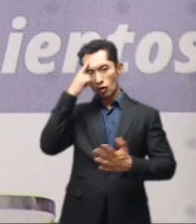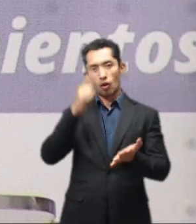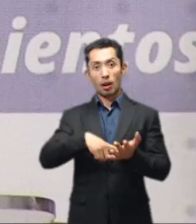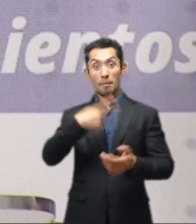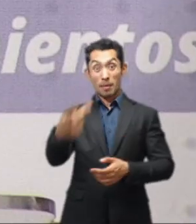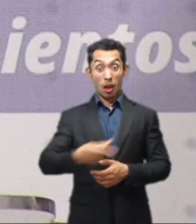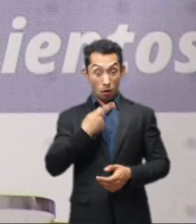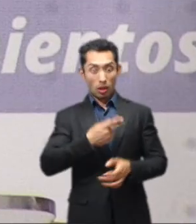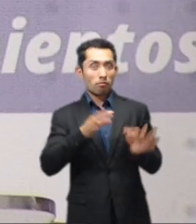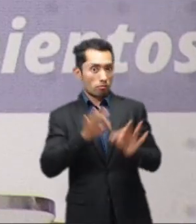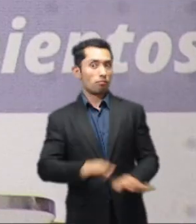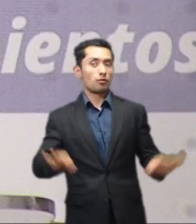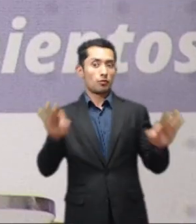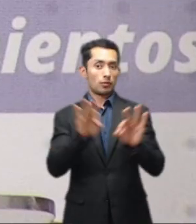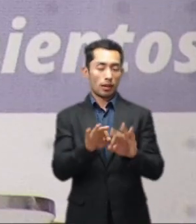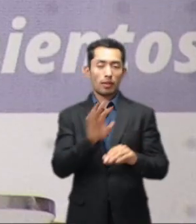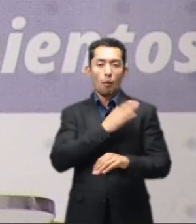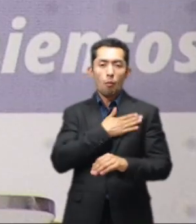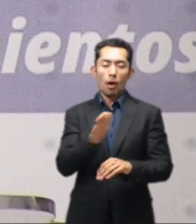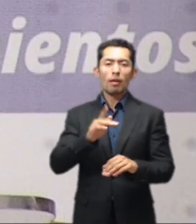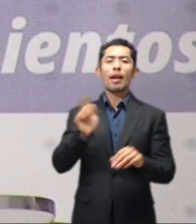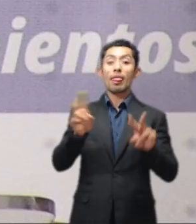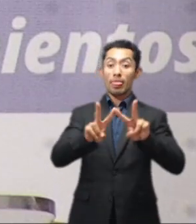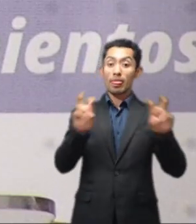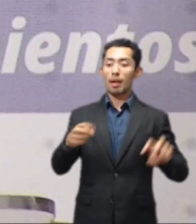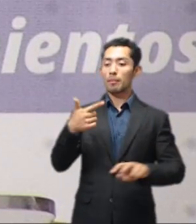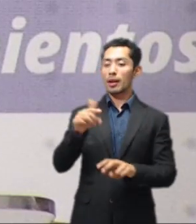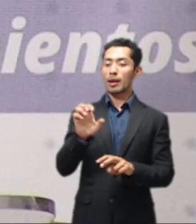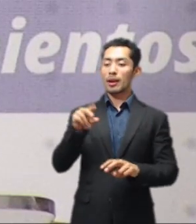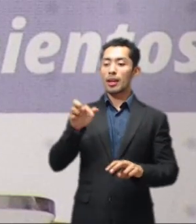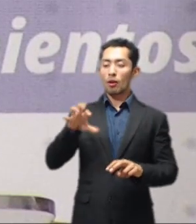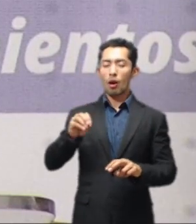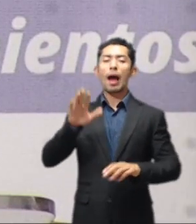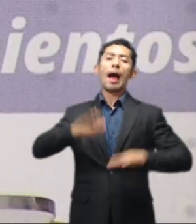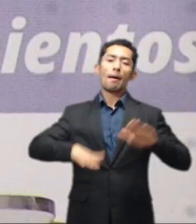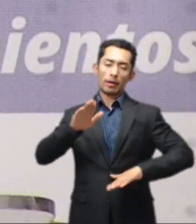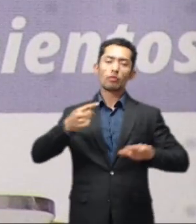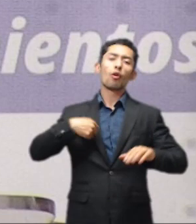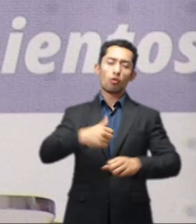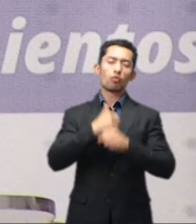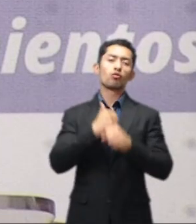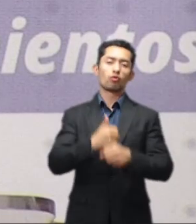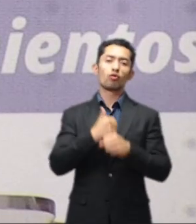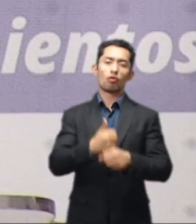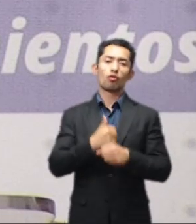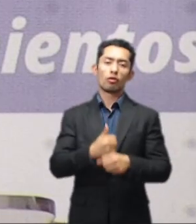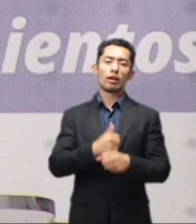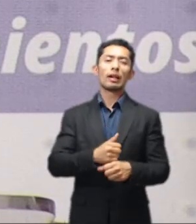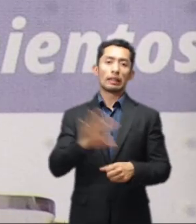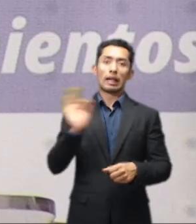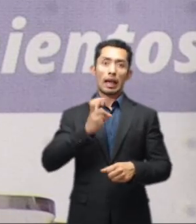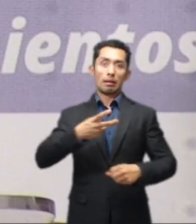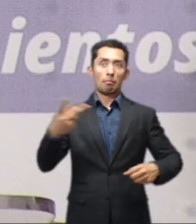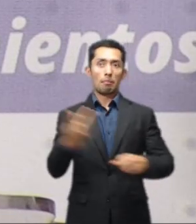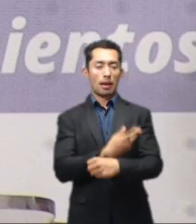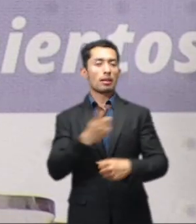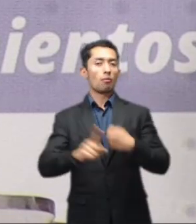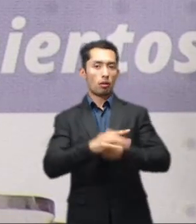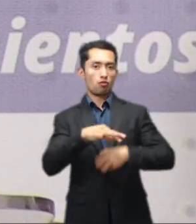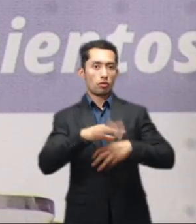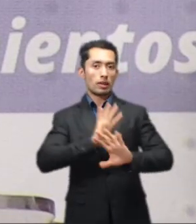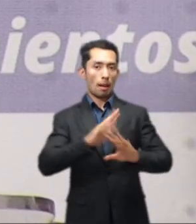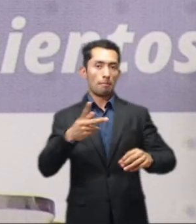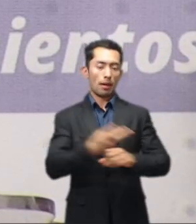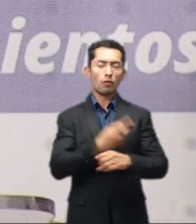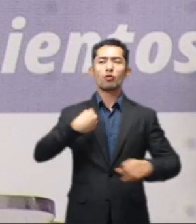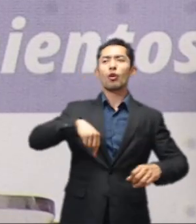pregunta es muy importante y bueno en cuestión de género en ocasiones hemos sufrido A lo mejor ese tipo de de problemas no